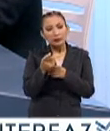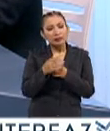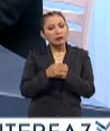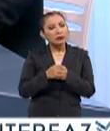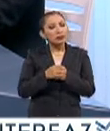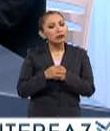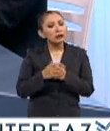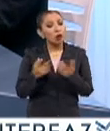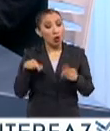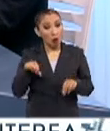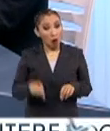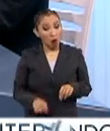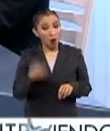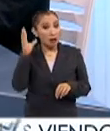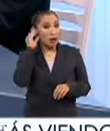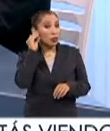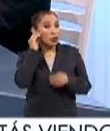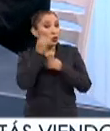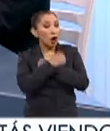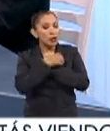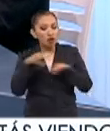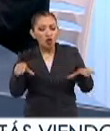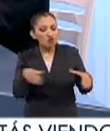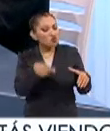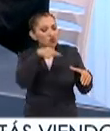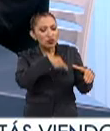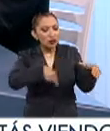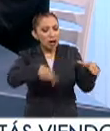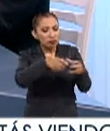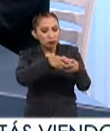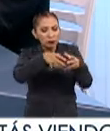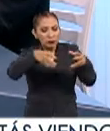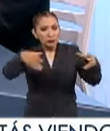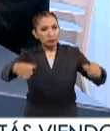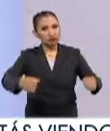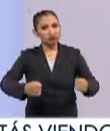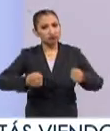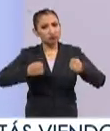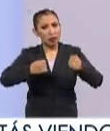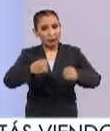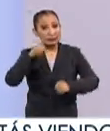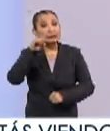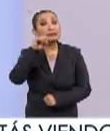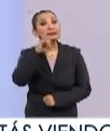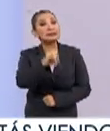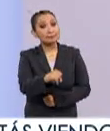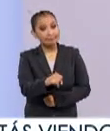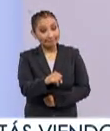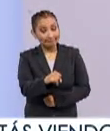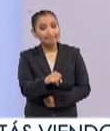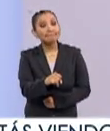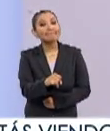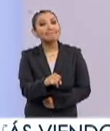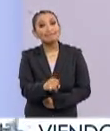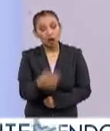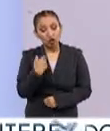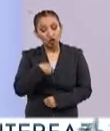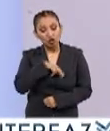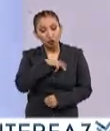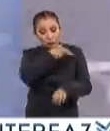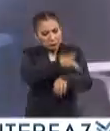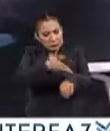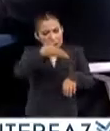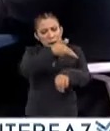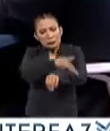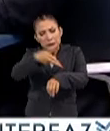diciendo, ¿hoy Radio Educación es una entidad que ha crecido y se ha fortalecido? Sí. Nuestra gestión